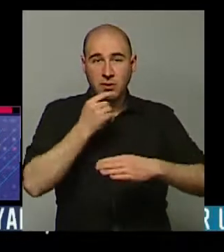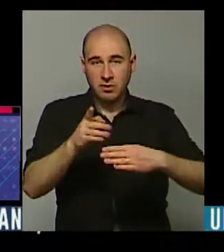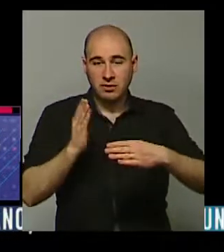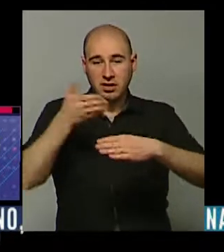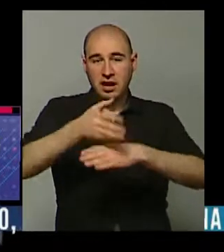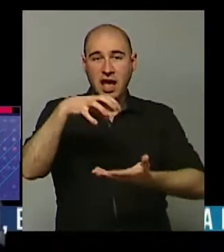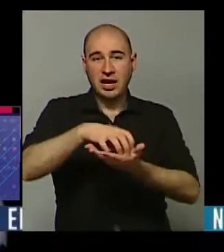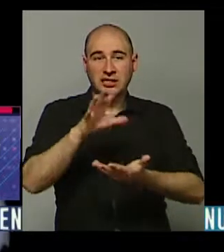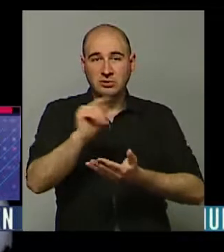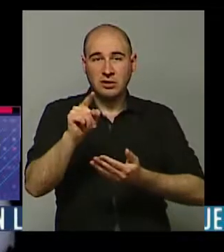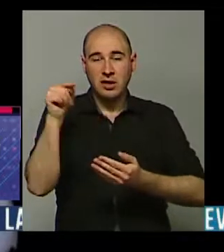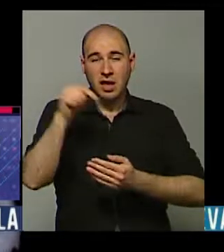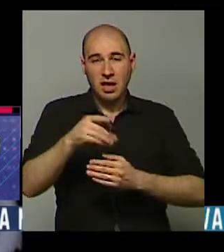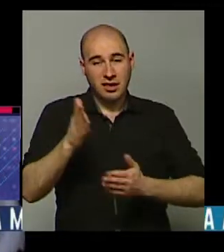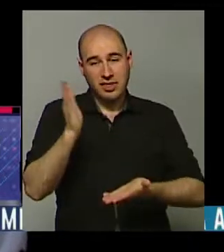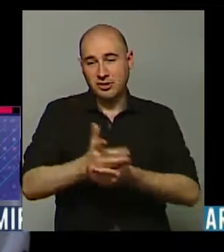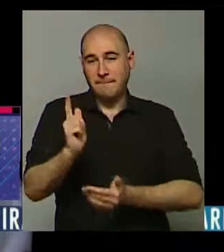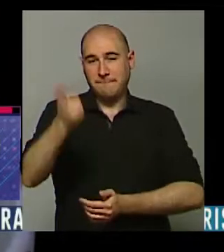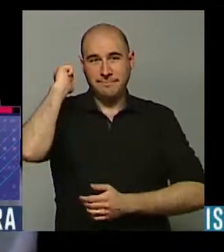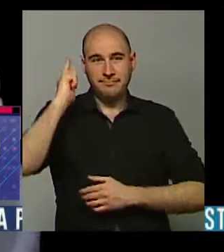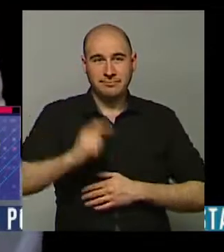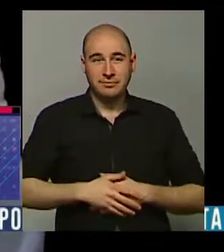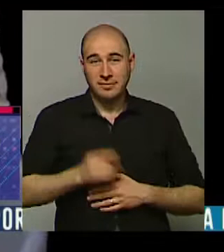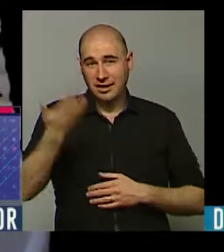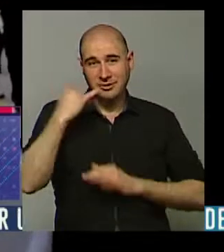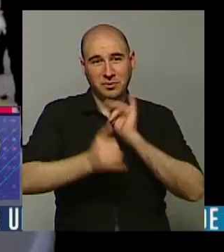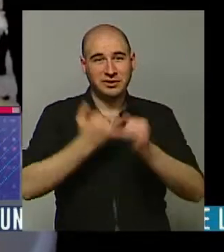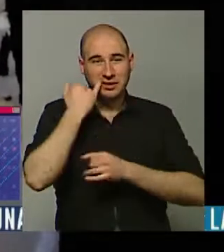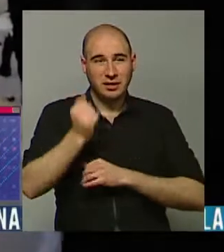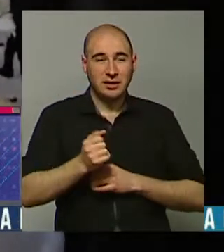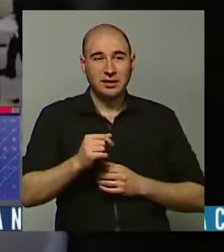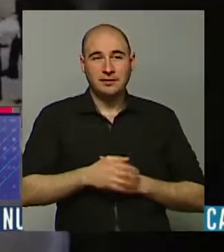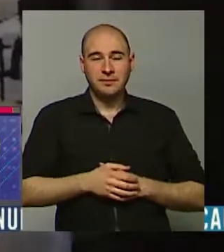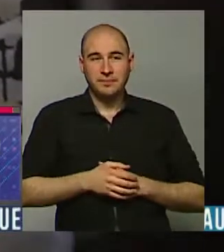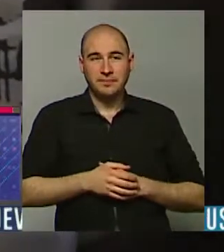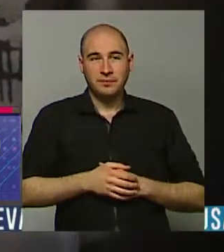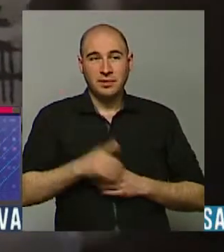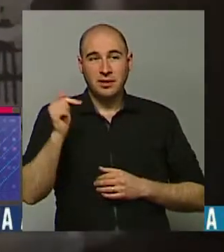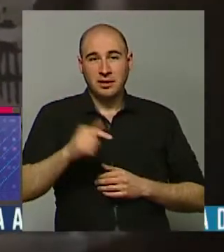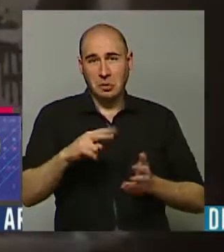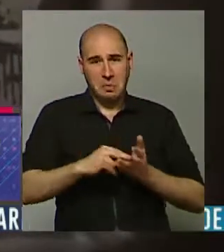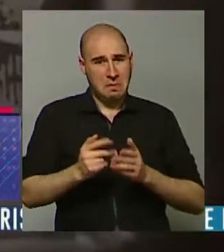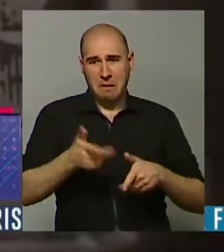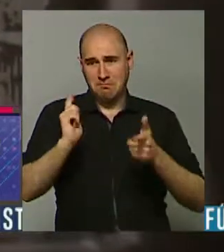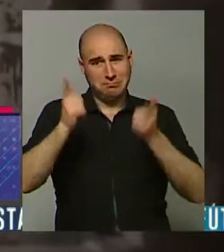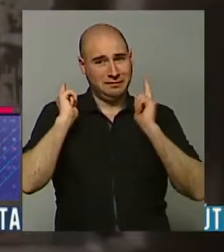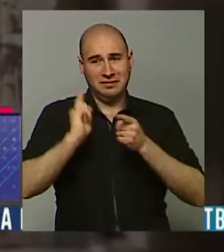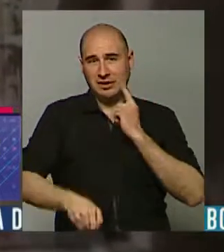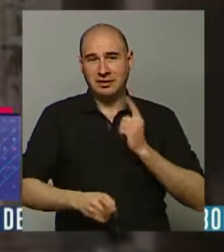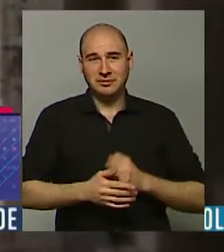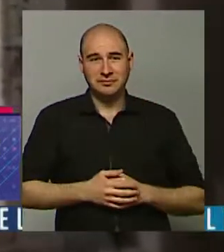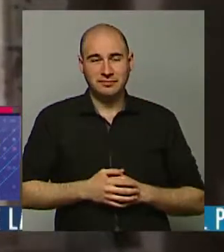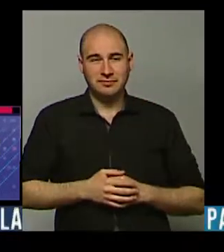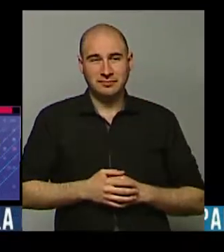del Área 51, ellos tienen totalmente derecho a dispararte. Sí. Y ya lo dijeron, que no van a, digamos, no van a tener problemas, lo van a hacer. O